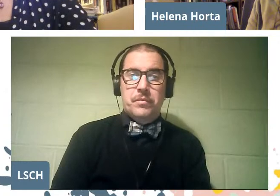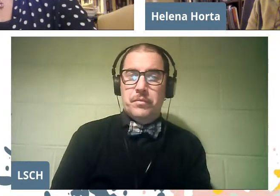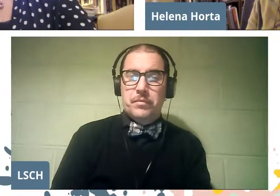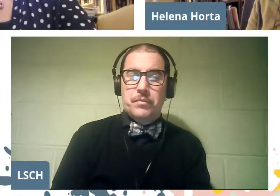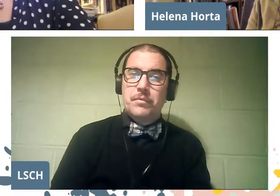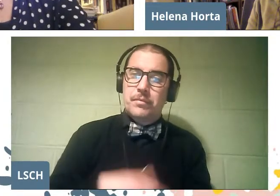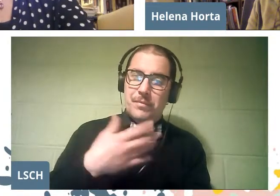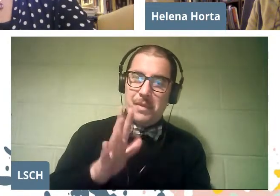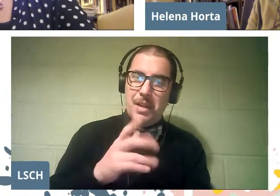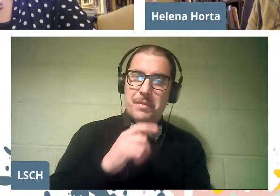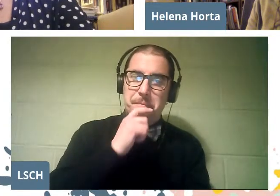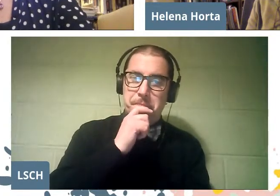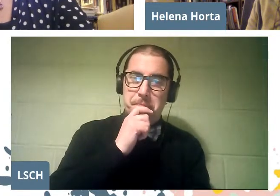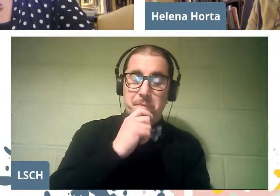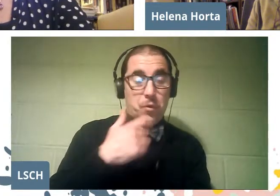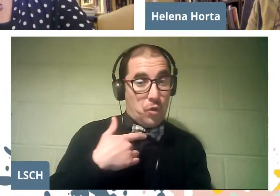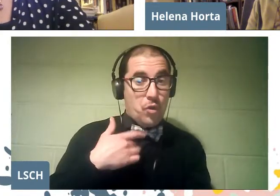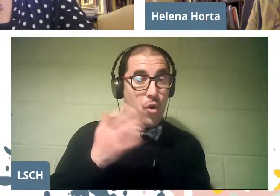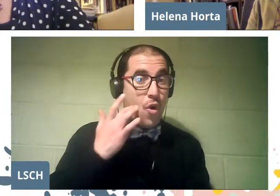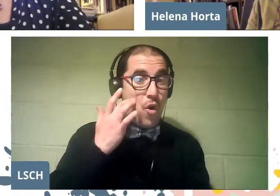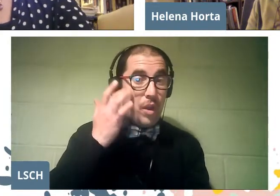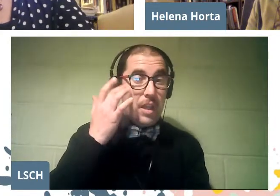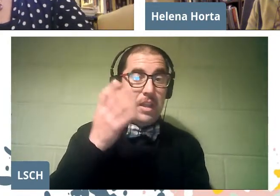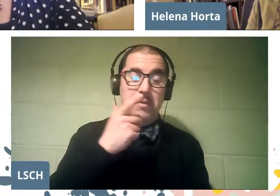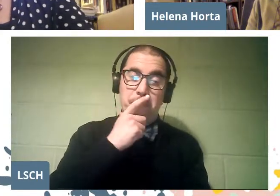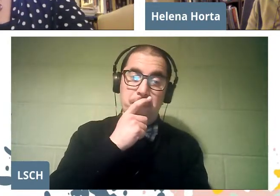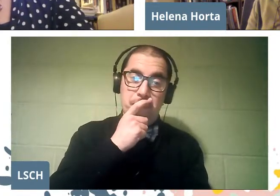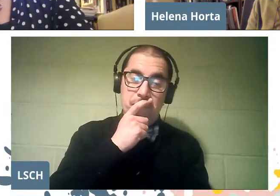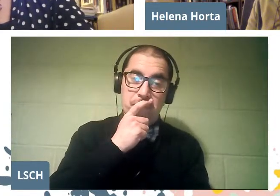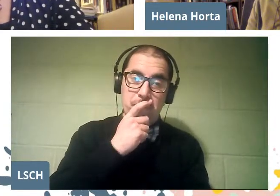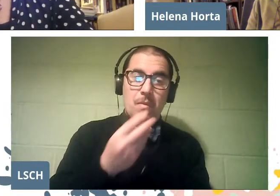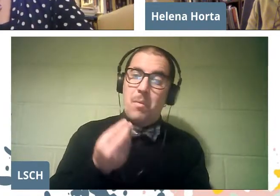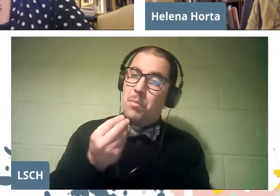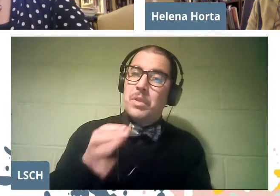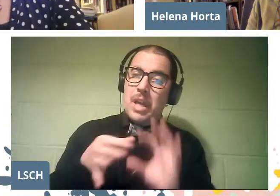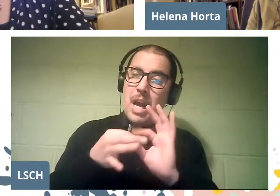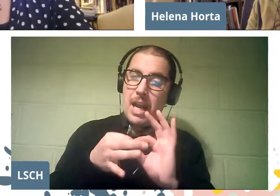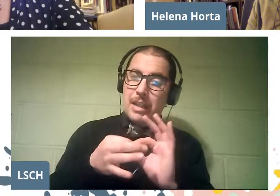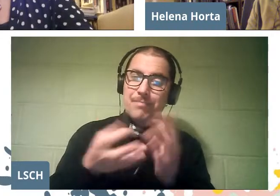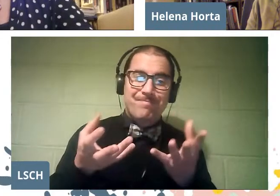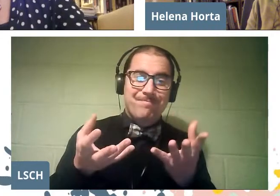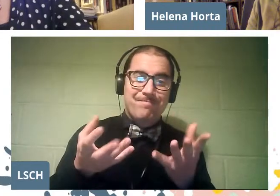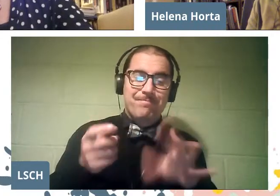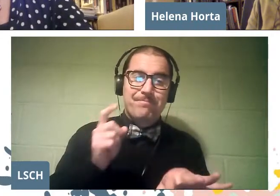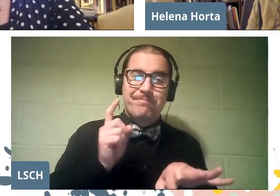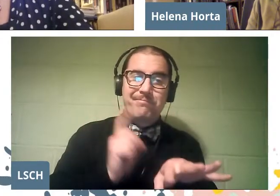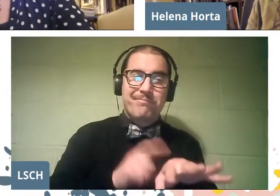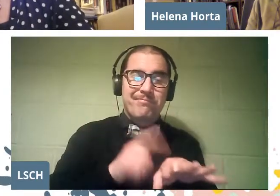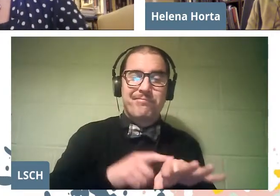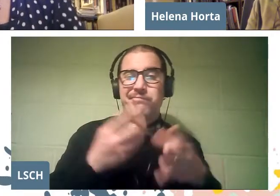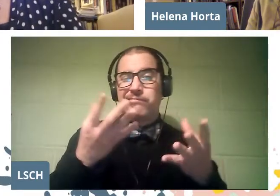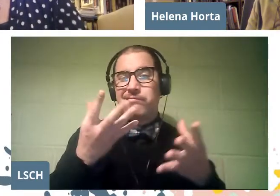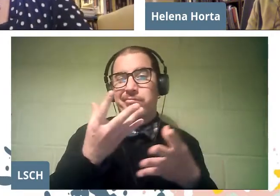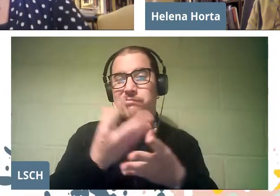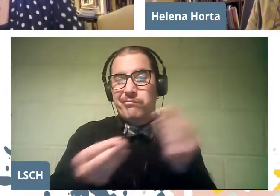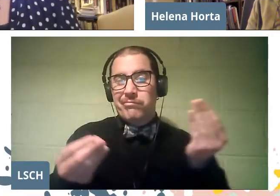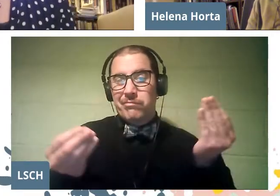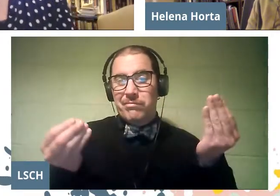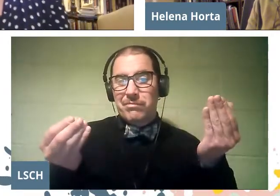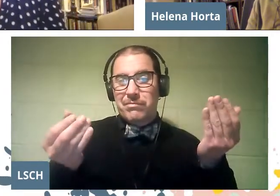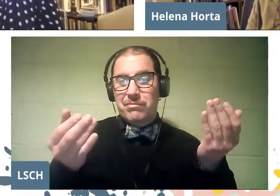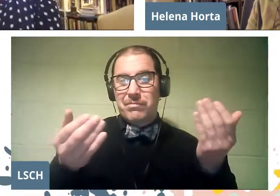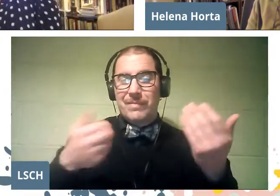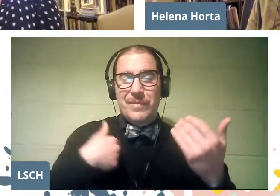Ya, yo estoy muy contenta, Elena, desgraciadamente ya nos pilló la hora.